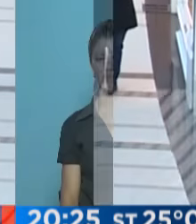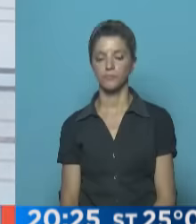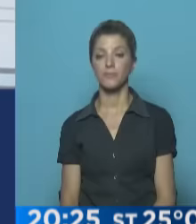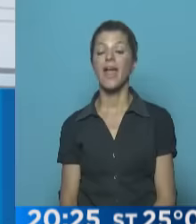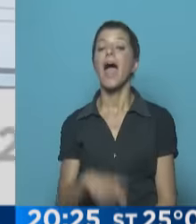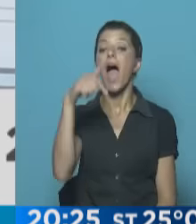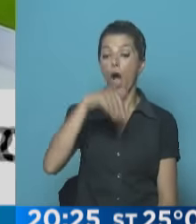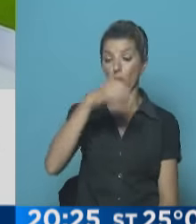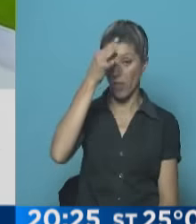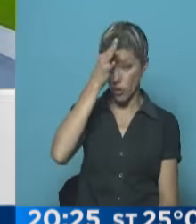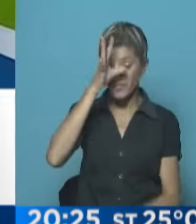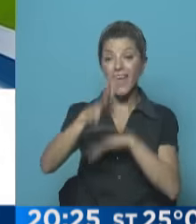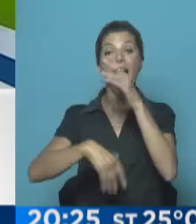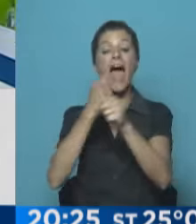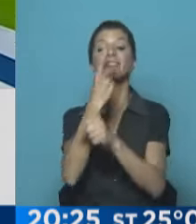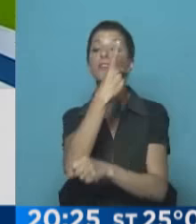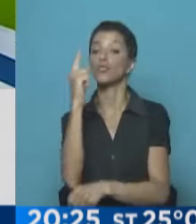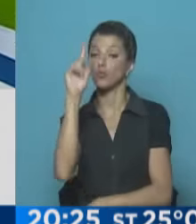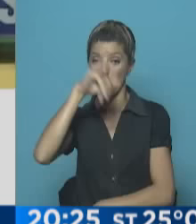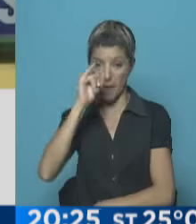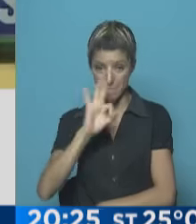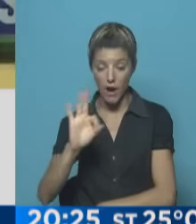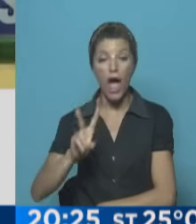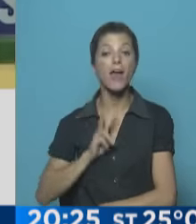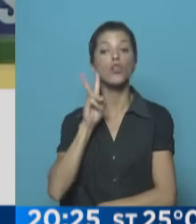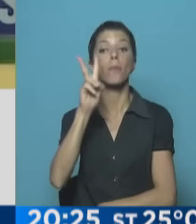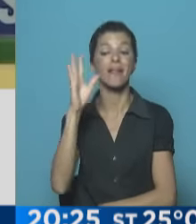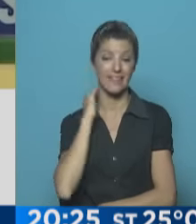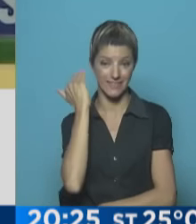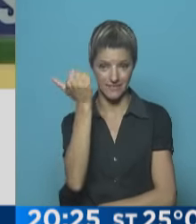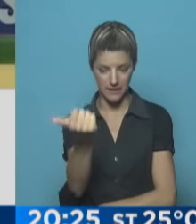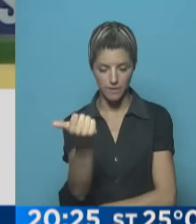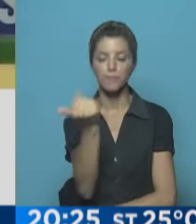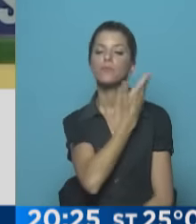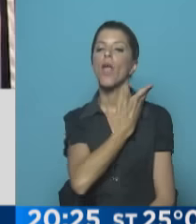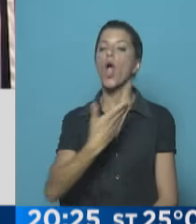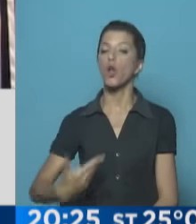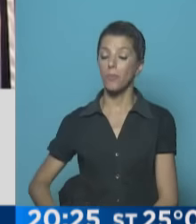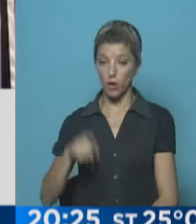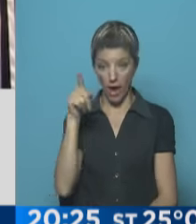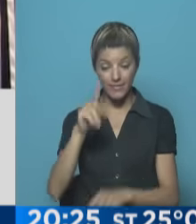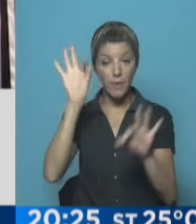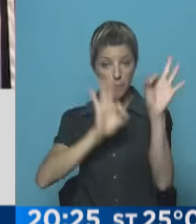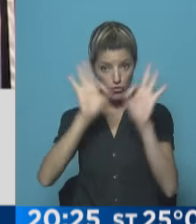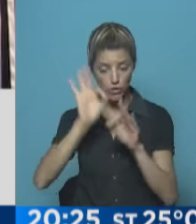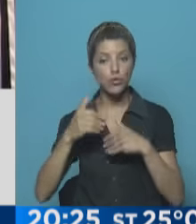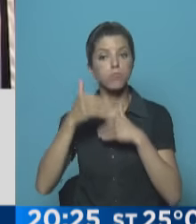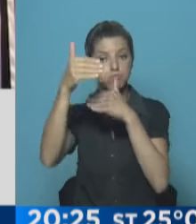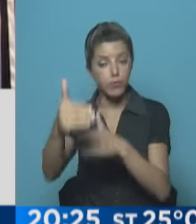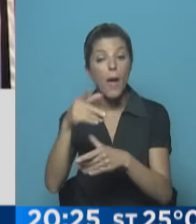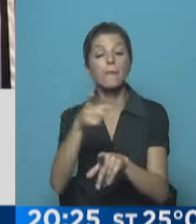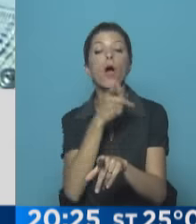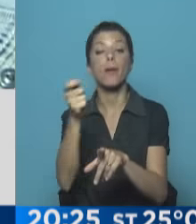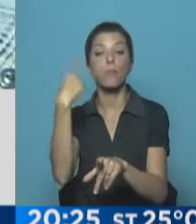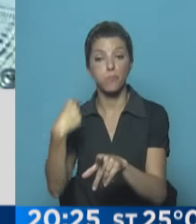ahora 12 hasta el 31 de marzo de 2016. El gobierno extendió el programa que permite comprar productos